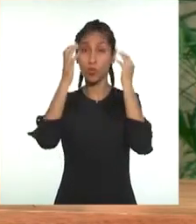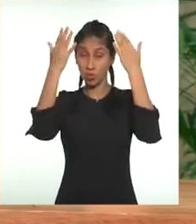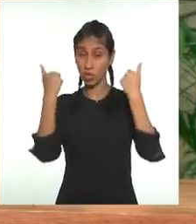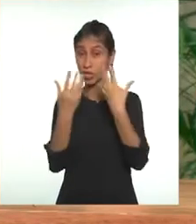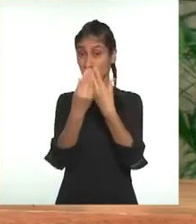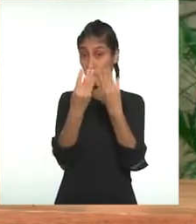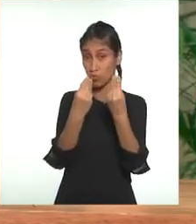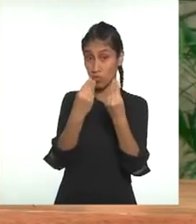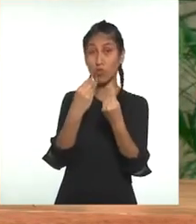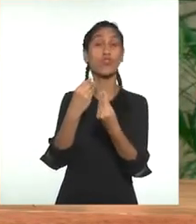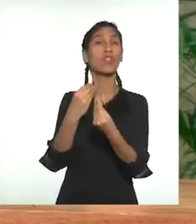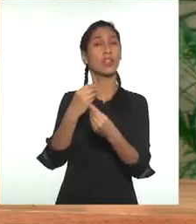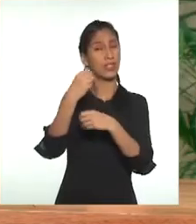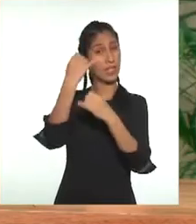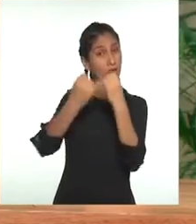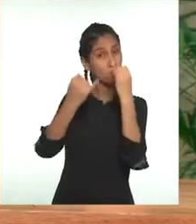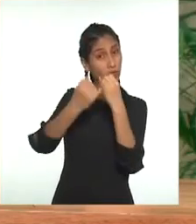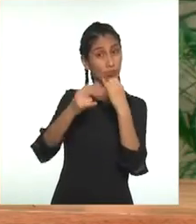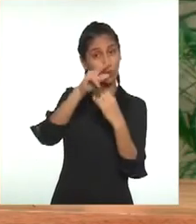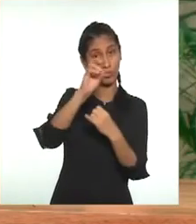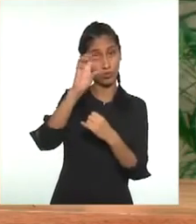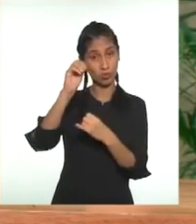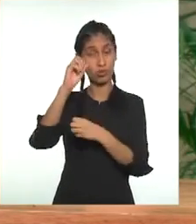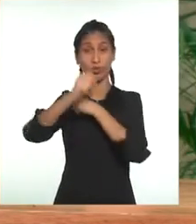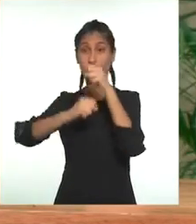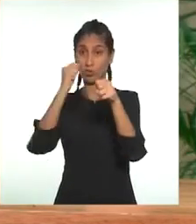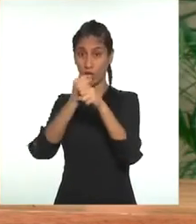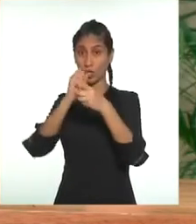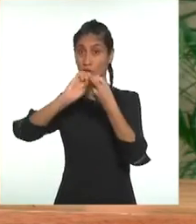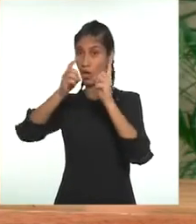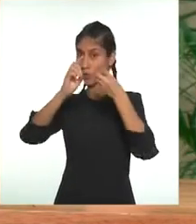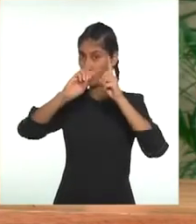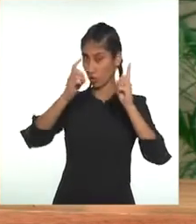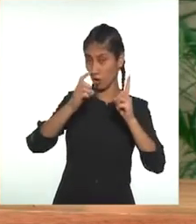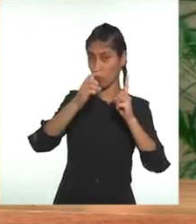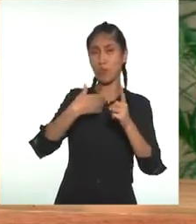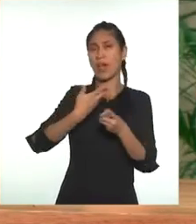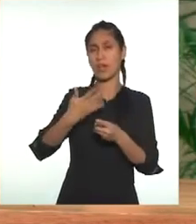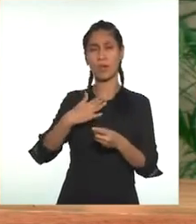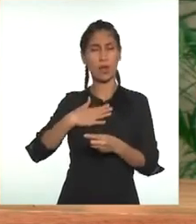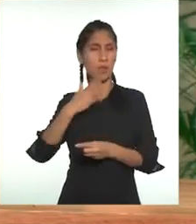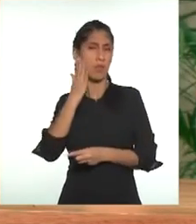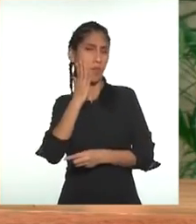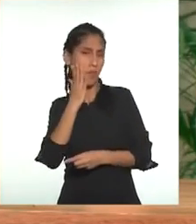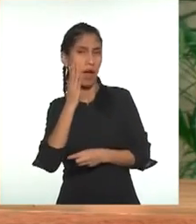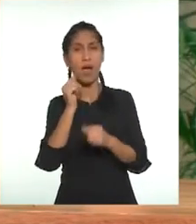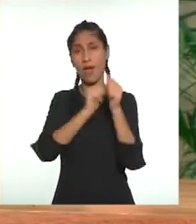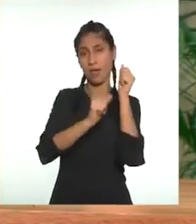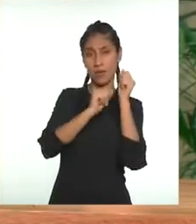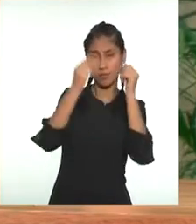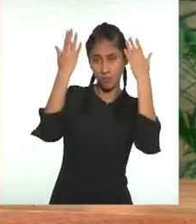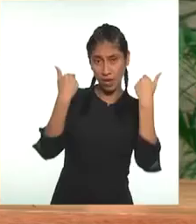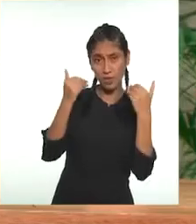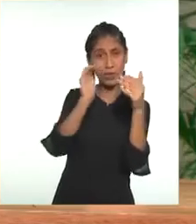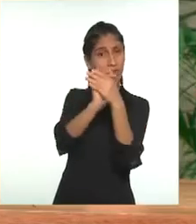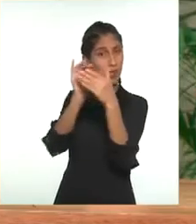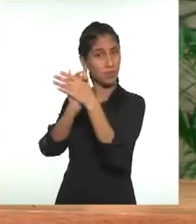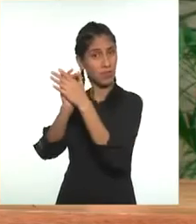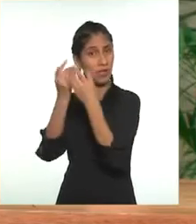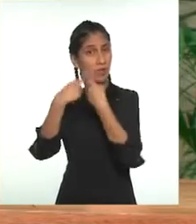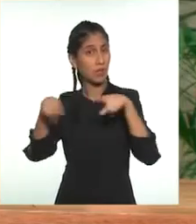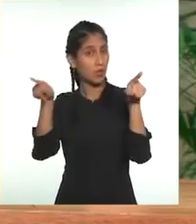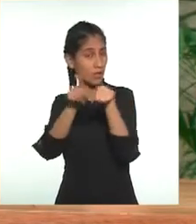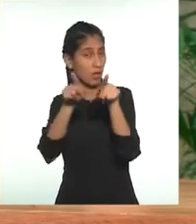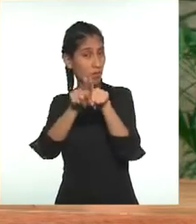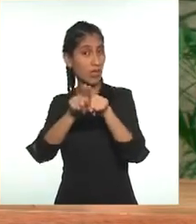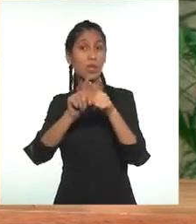ciudadanas peruanas durante los últimos 200 años han sido cambios para mi mamá, para mis hermanas, para mis amigas, pero también han sido